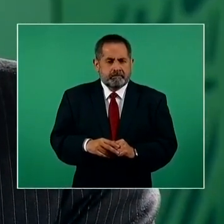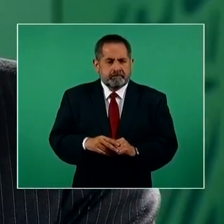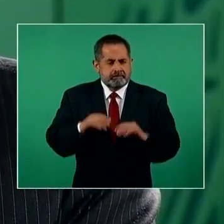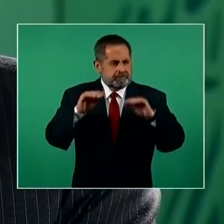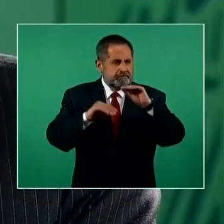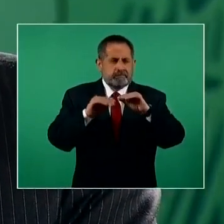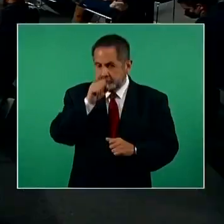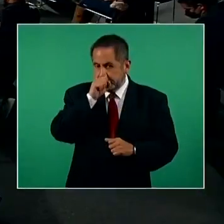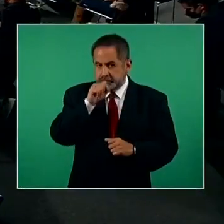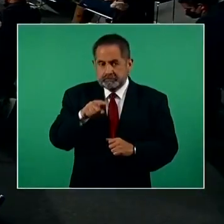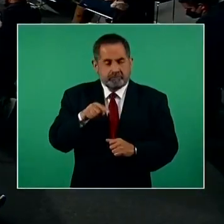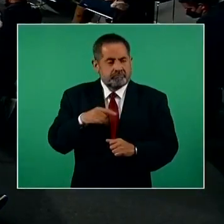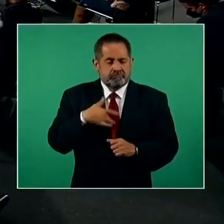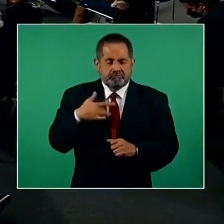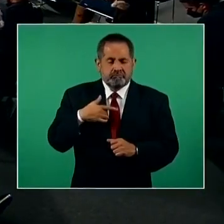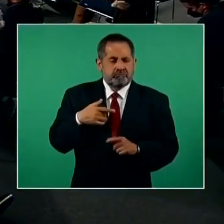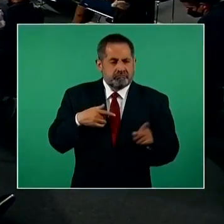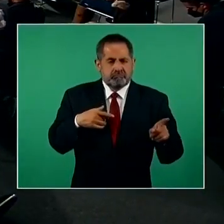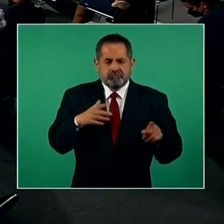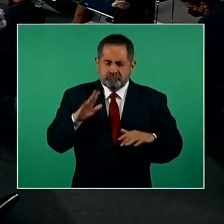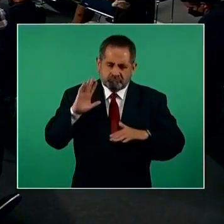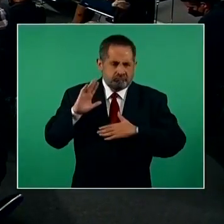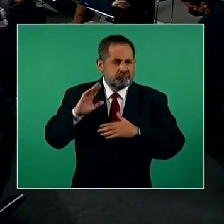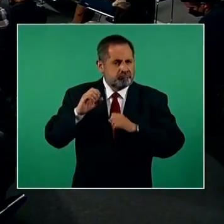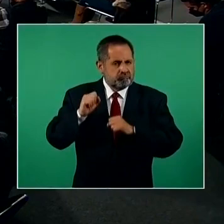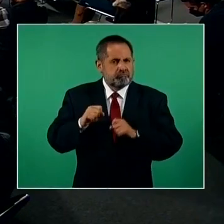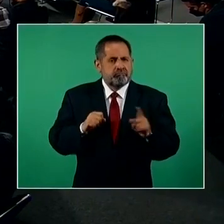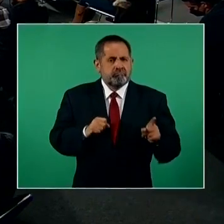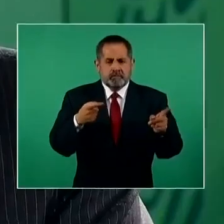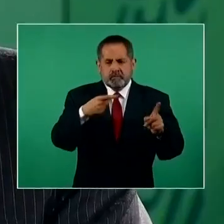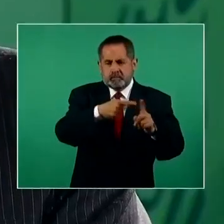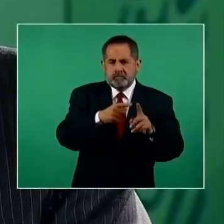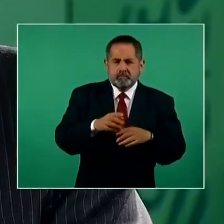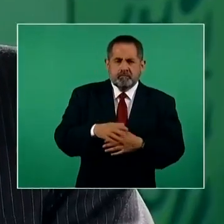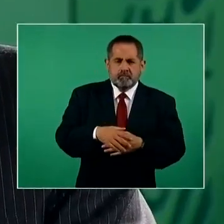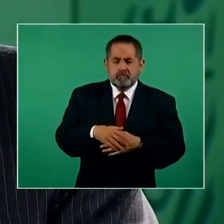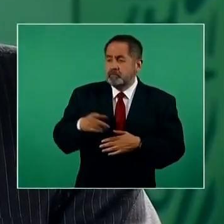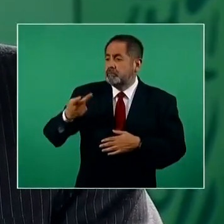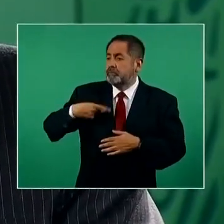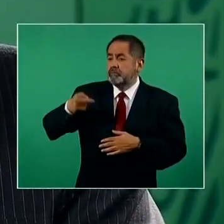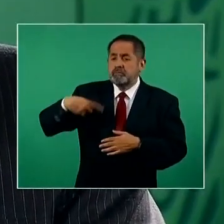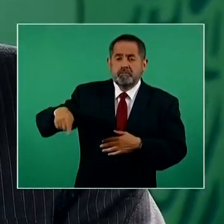toda la seguridad necesaria y sin que le cueste